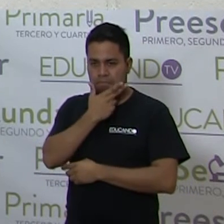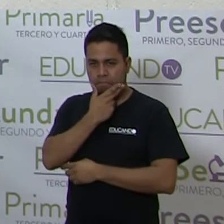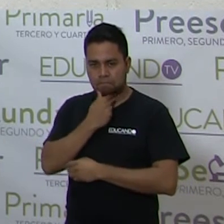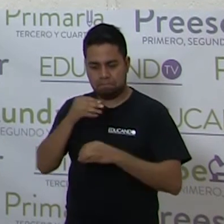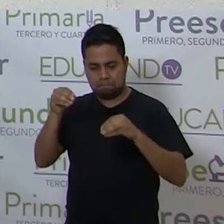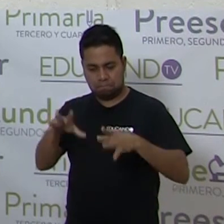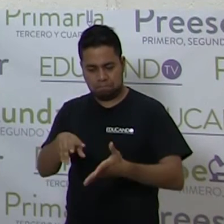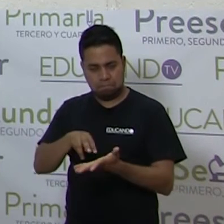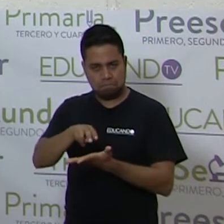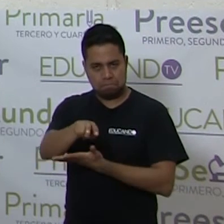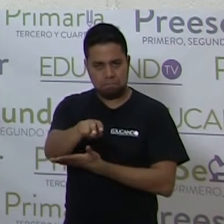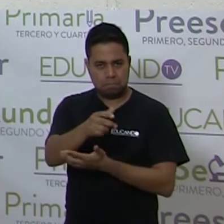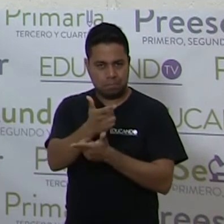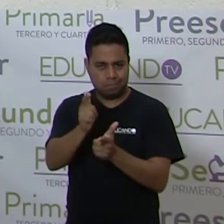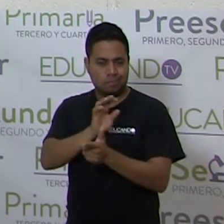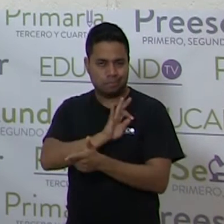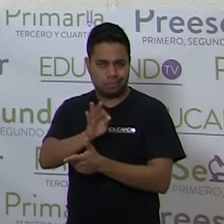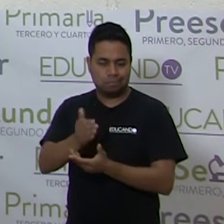la creación del hombre.